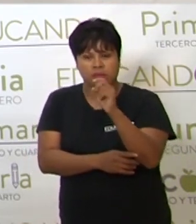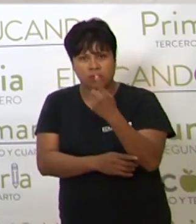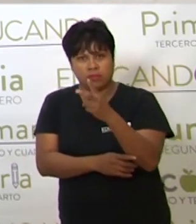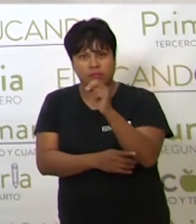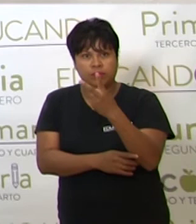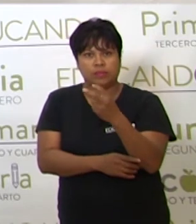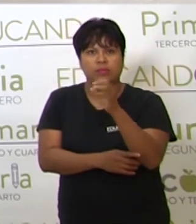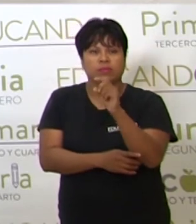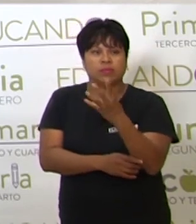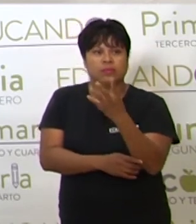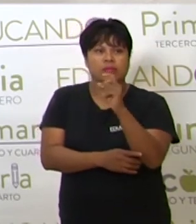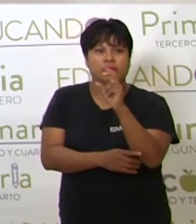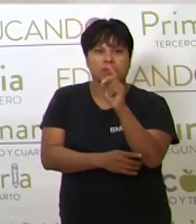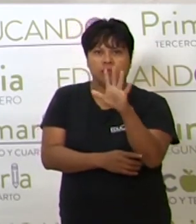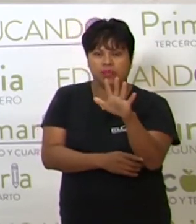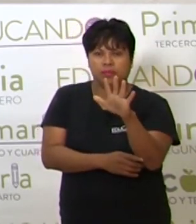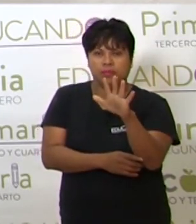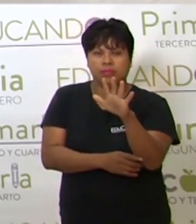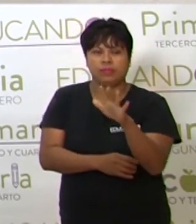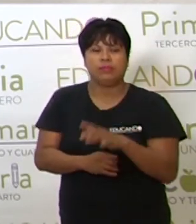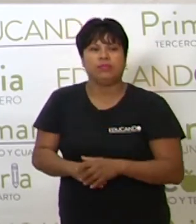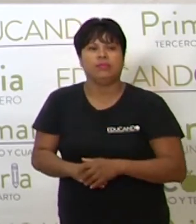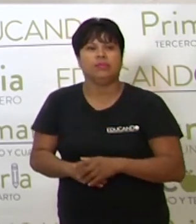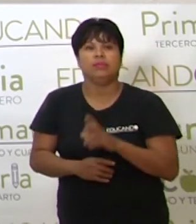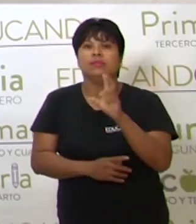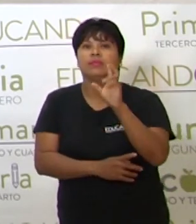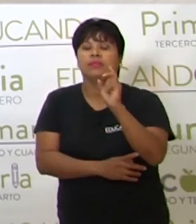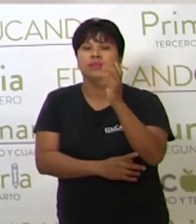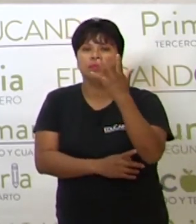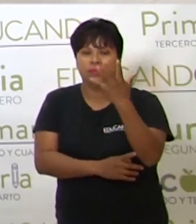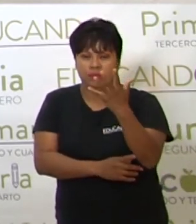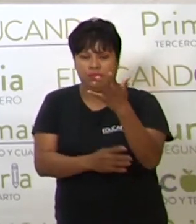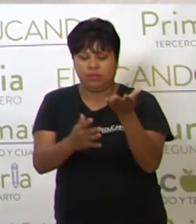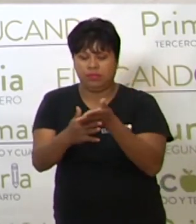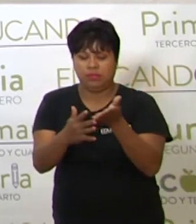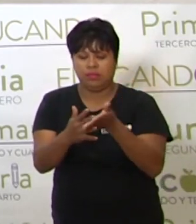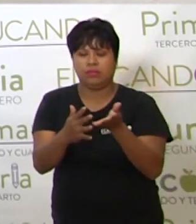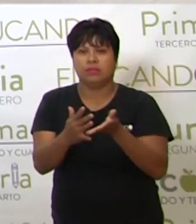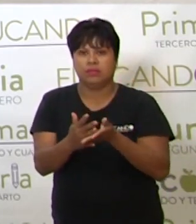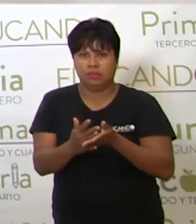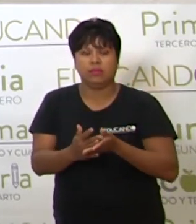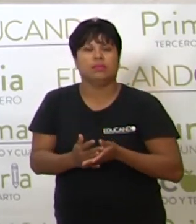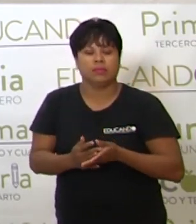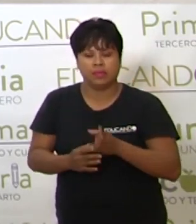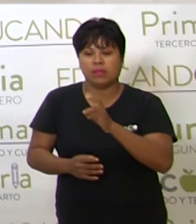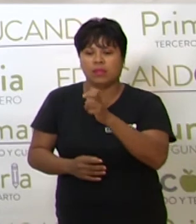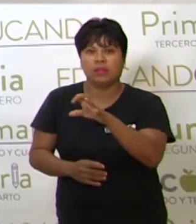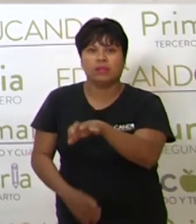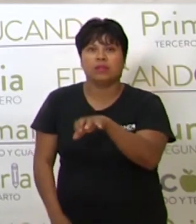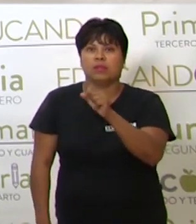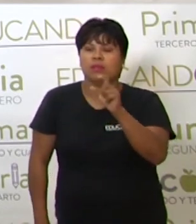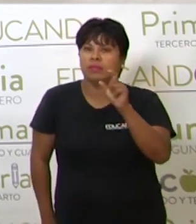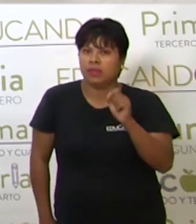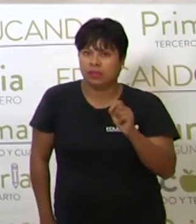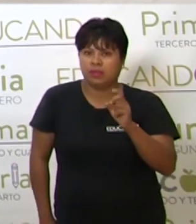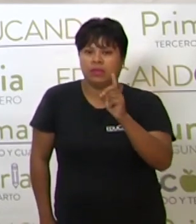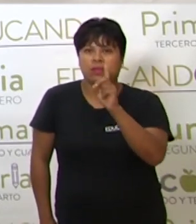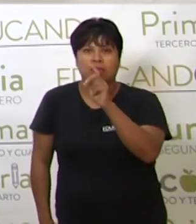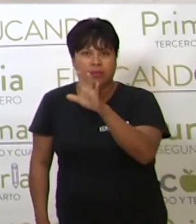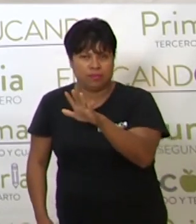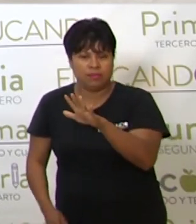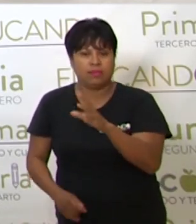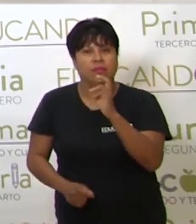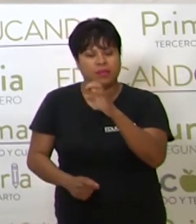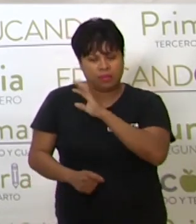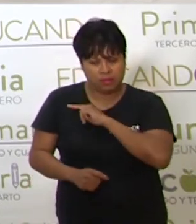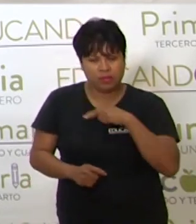32 33 34 35 de 35 partes se han tomado 20 partes de 35 heces ya no